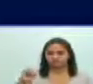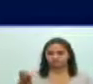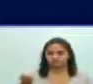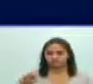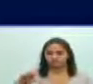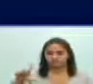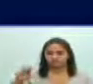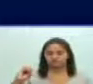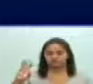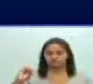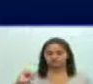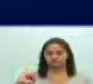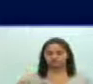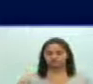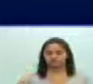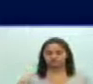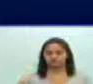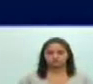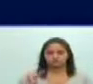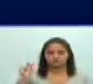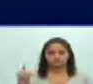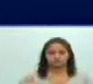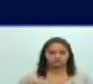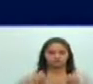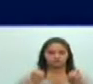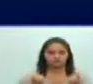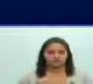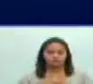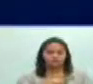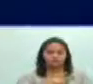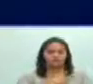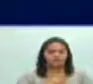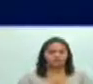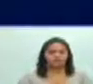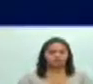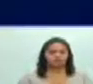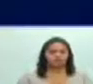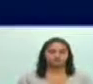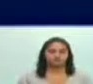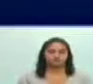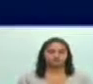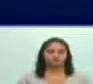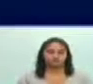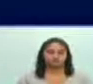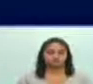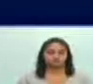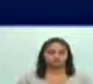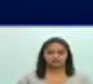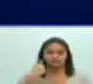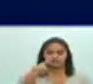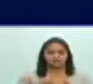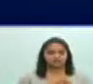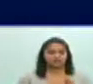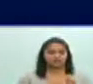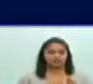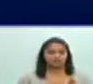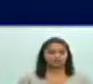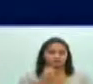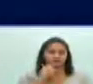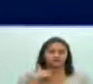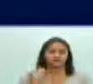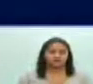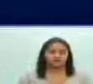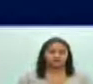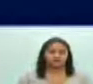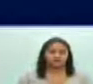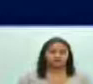este. Son hombres esforzados, valientes y dignos. Los caracterizan, además,